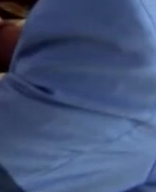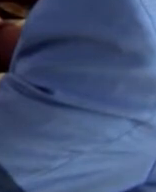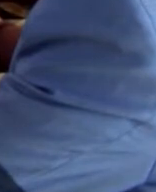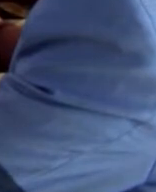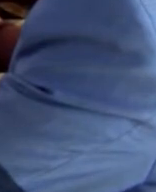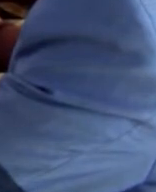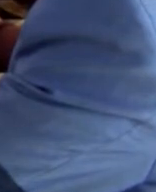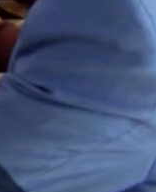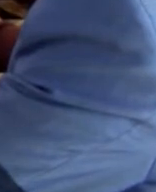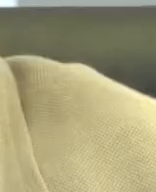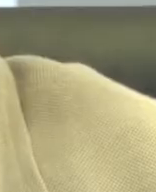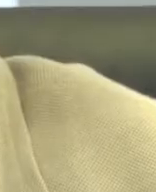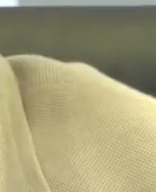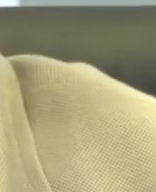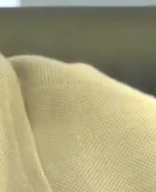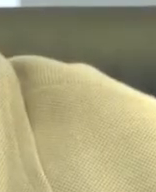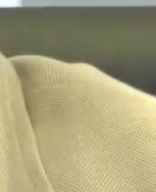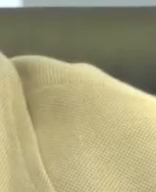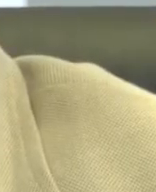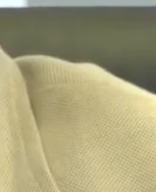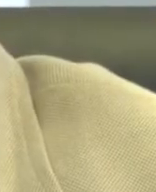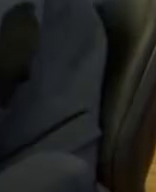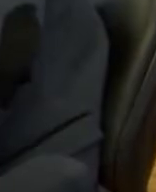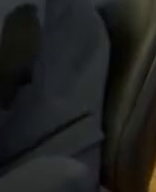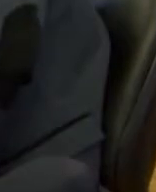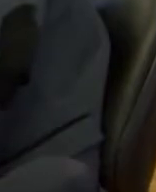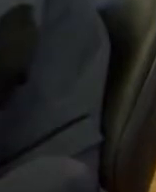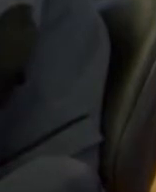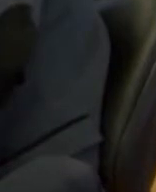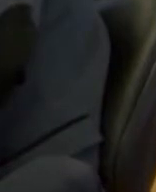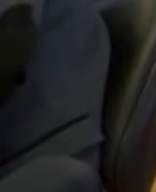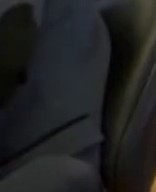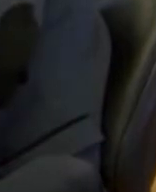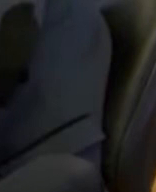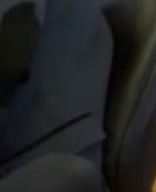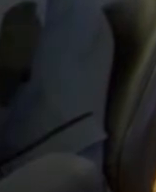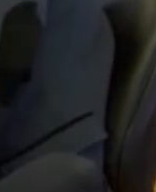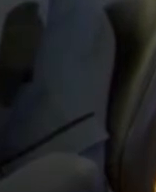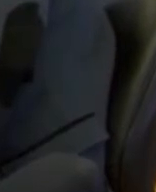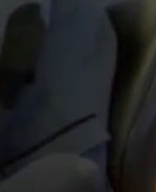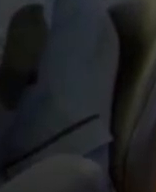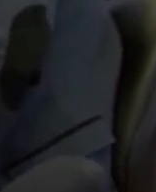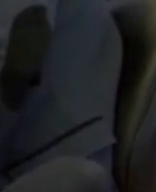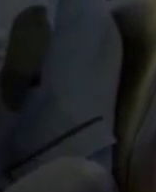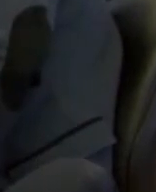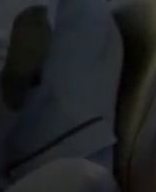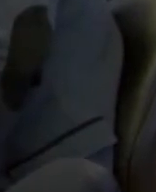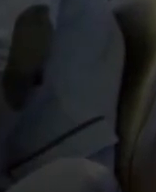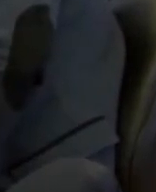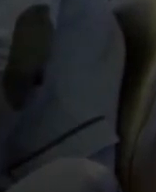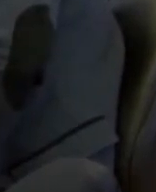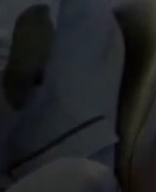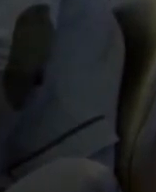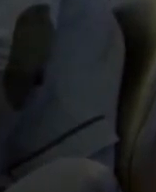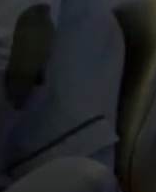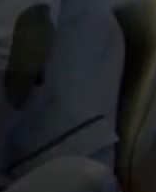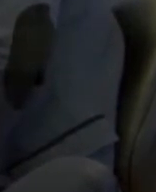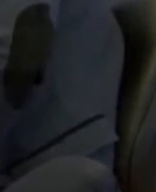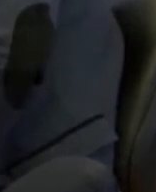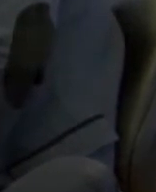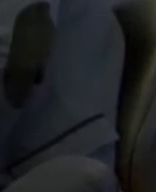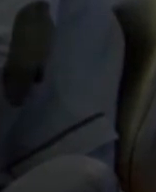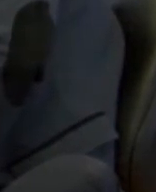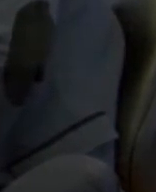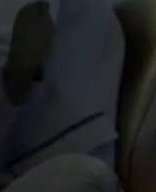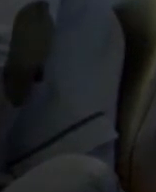Allí la autoridad destacó el trabajo de la institución y a su vez adelantó propuestas de reformas a la ley del deporte, un plan decenal para el deporte